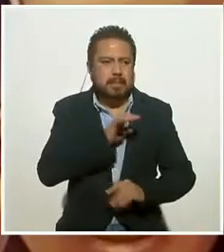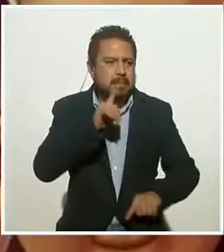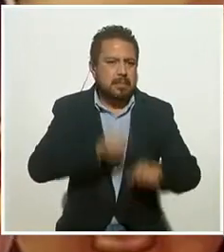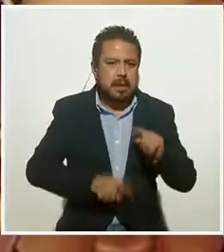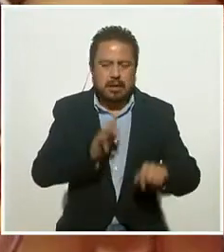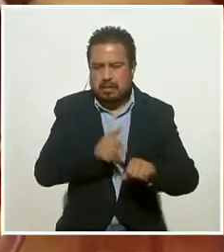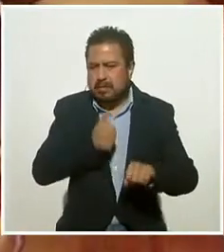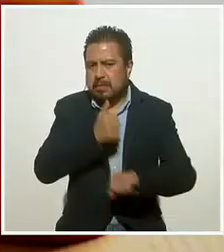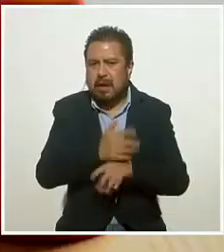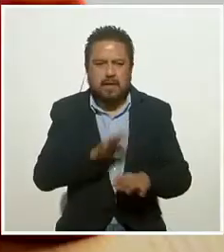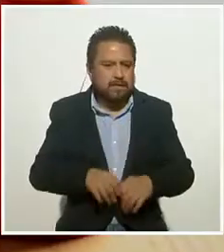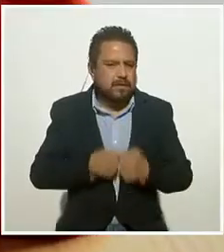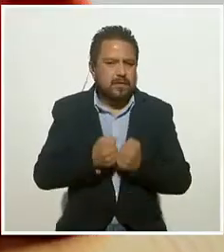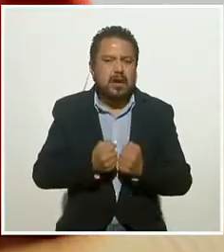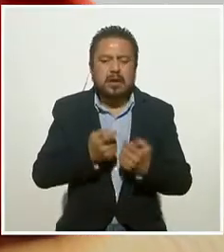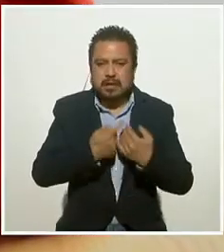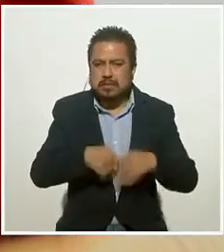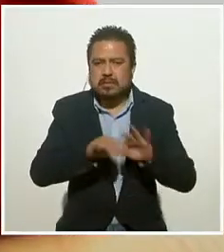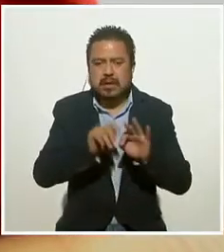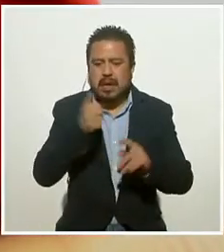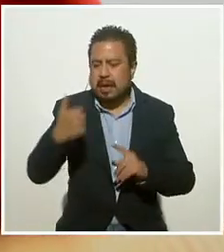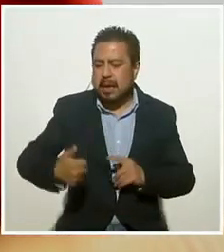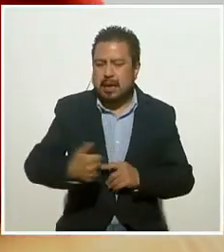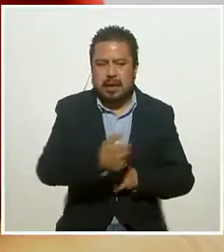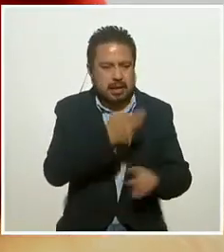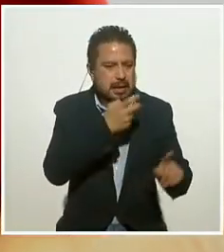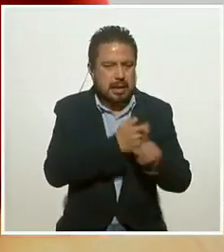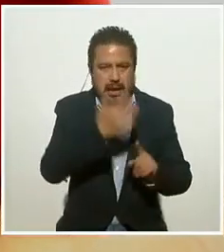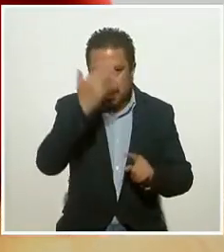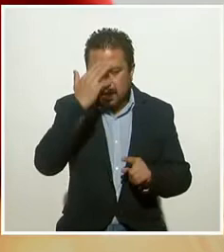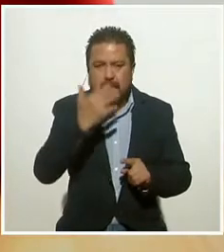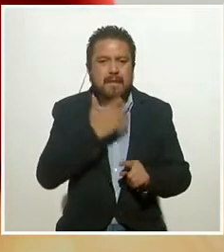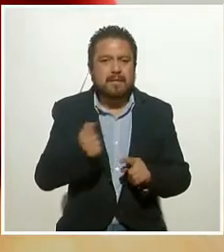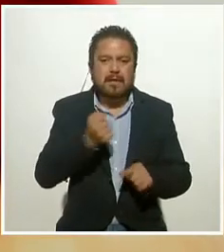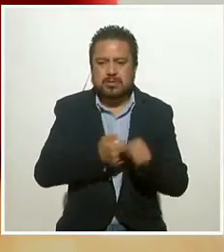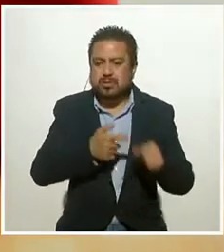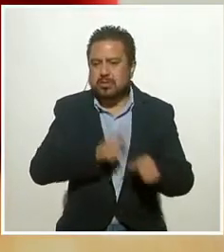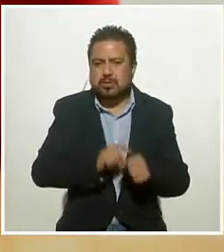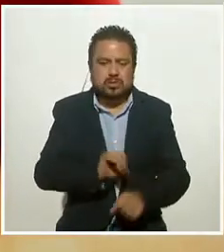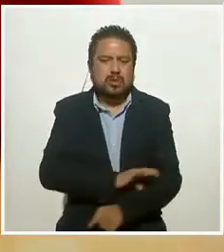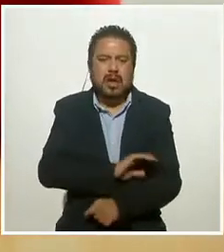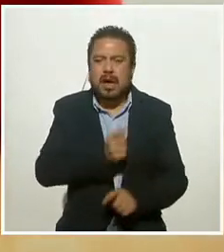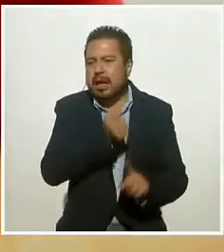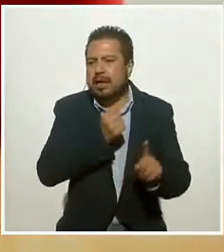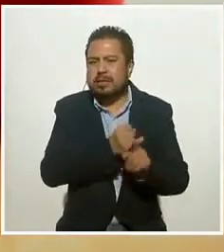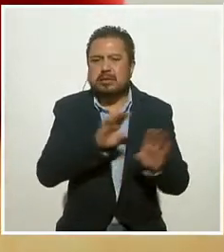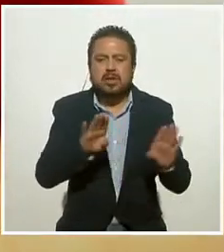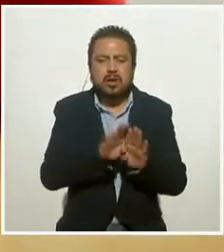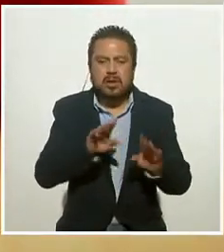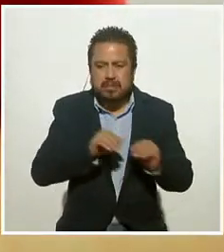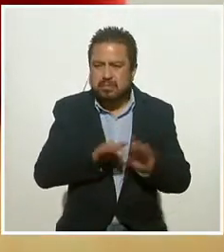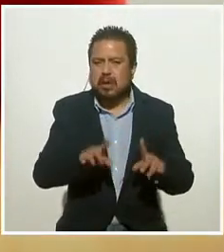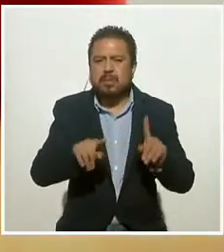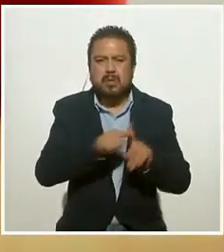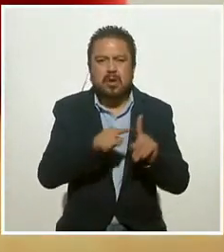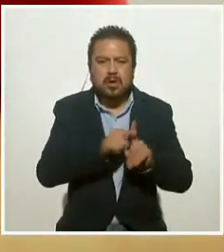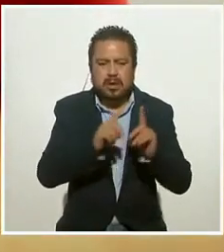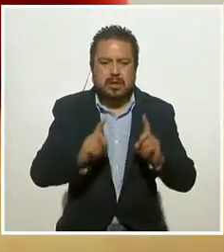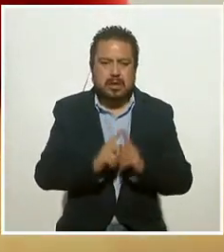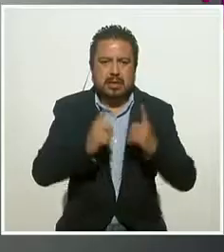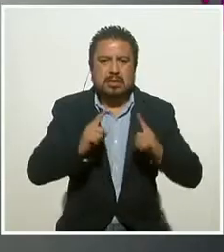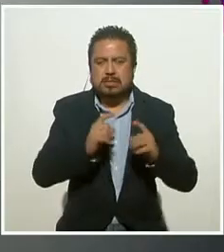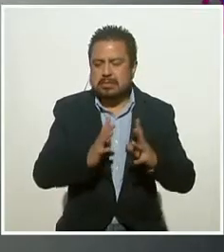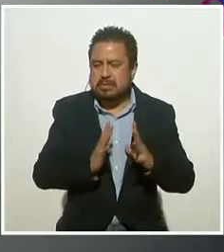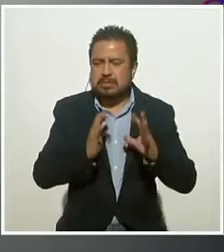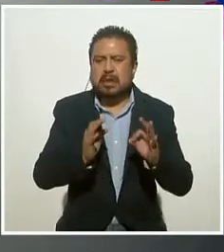ponderar fortalezas. La importancia de cada una de estas habilidades socioemocionales, así como del impacto positivo que su desarrollo